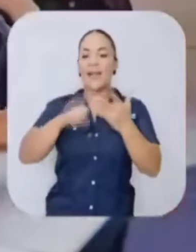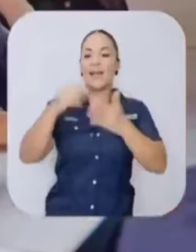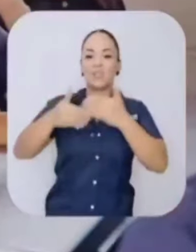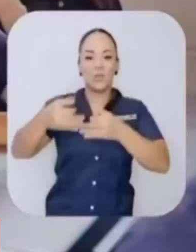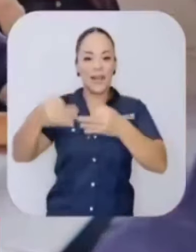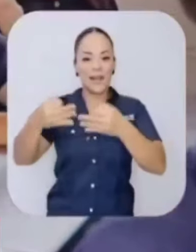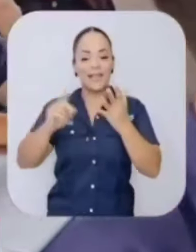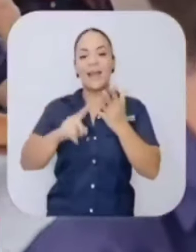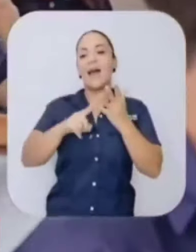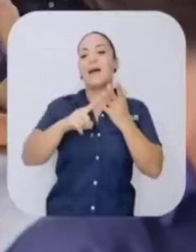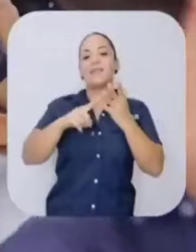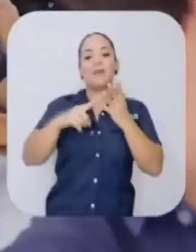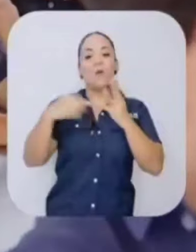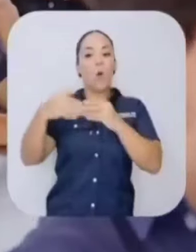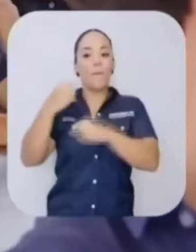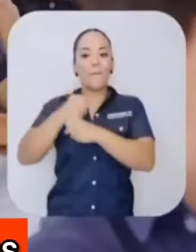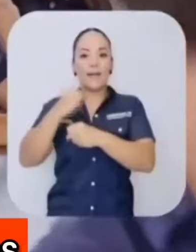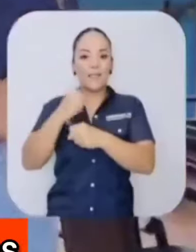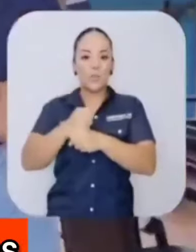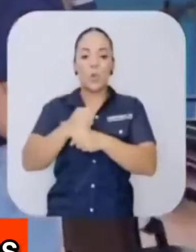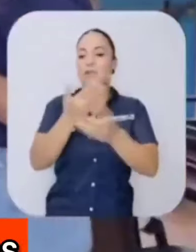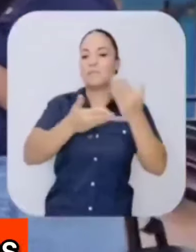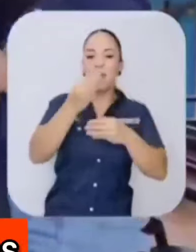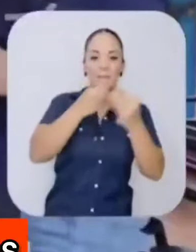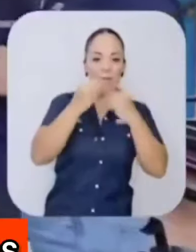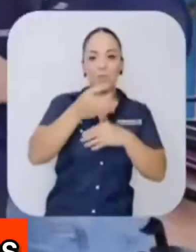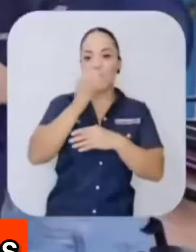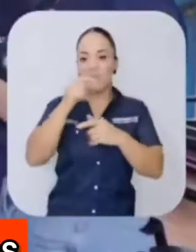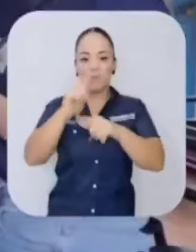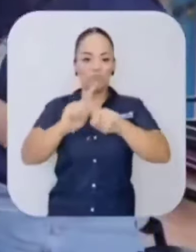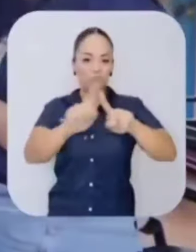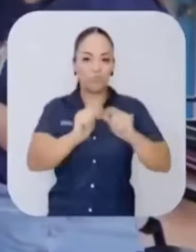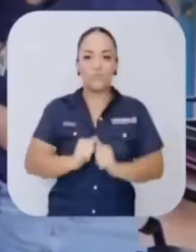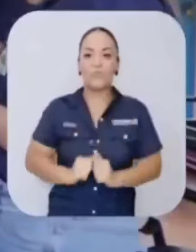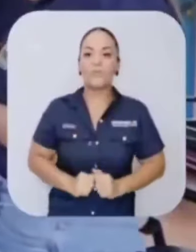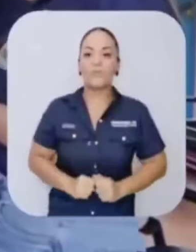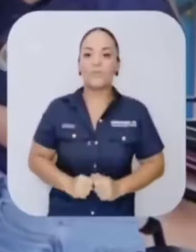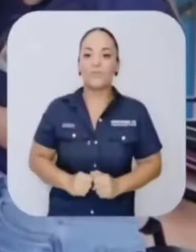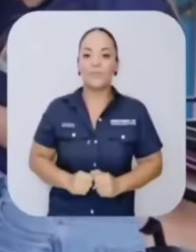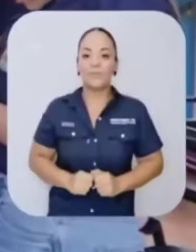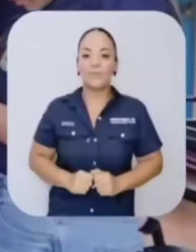calidad y organización de operaciones y servicios de alimentos y bebidas.